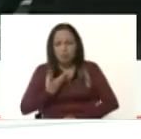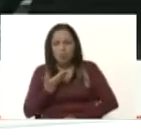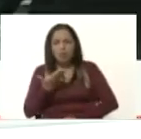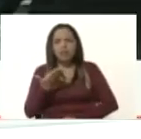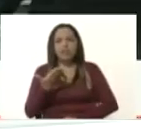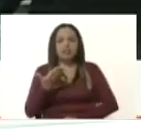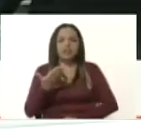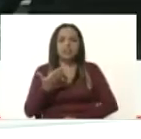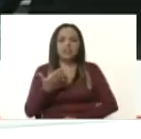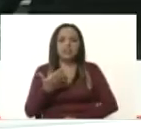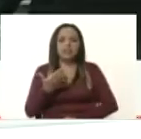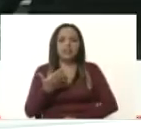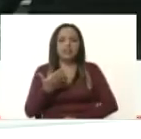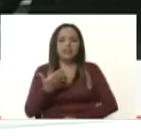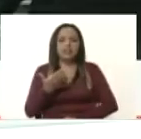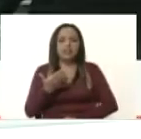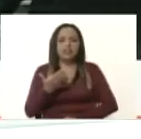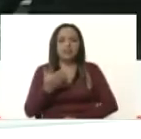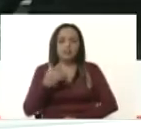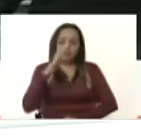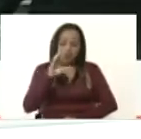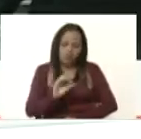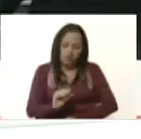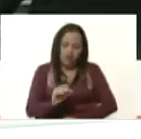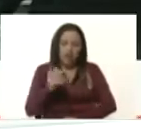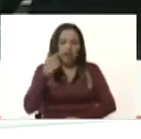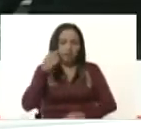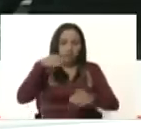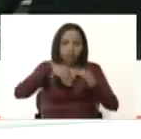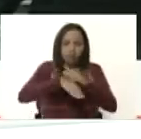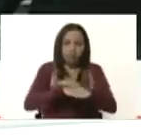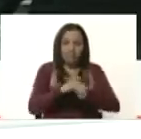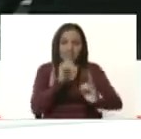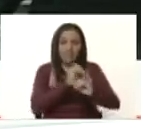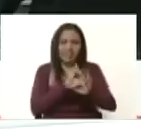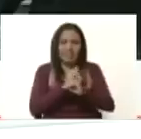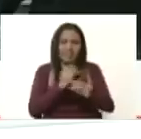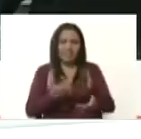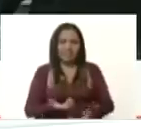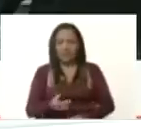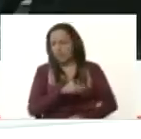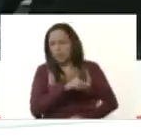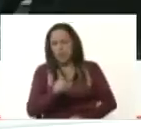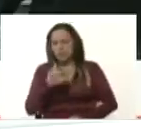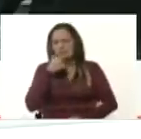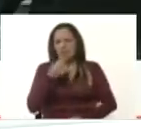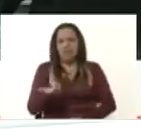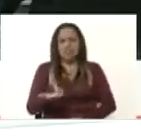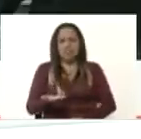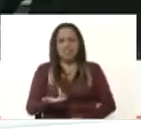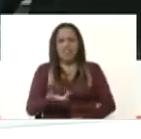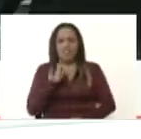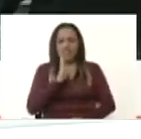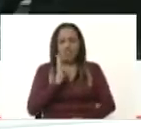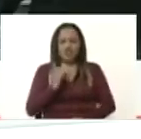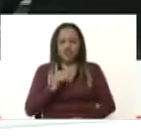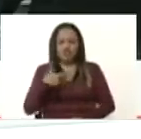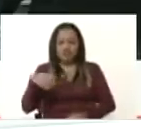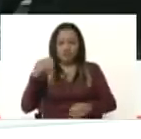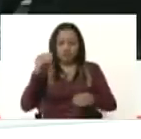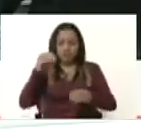bajar el bono, ponerlo en su cuenta. No, eso es automático, compadre. No ha bajado el bono y ya lo tiene en la